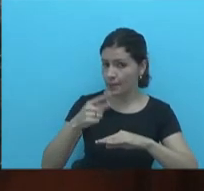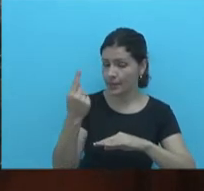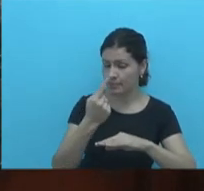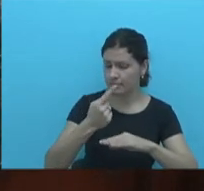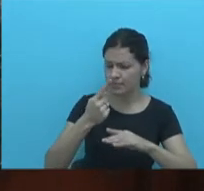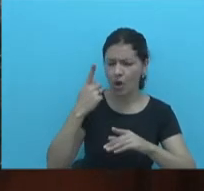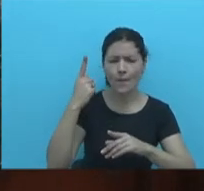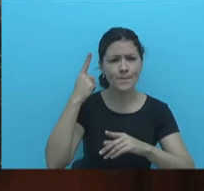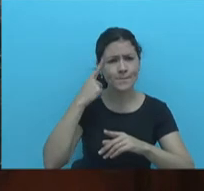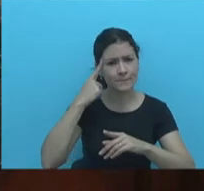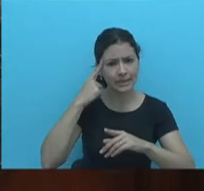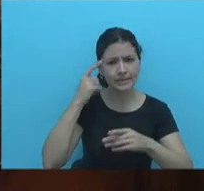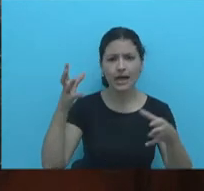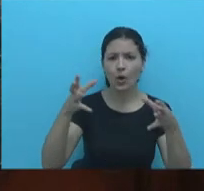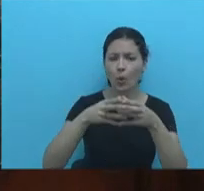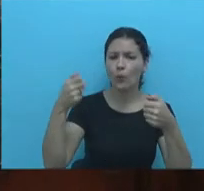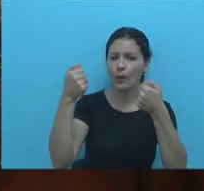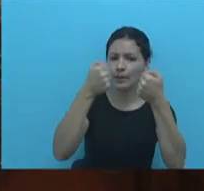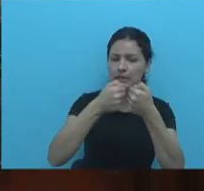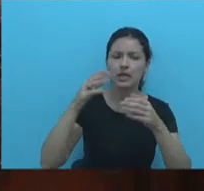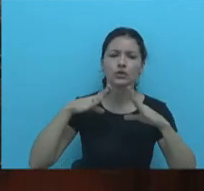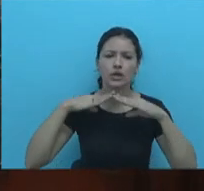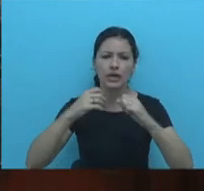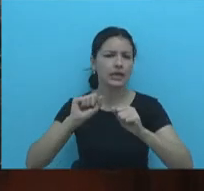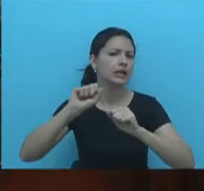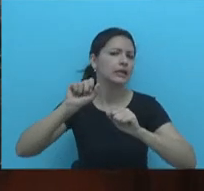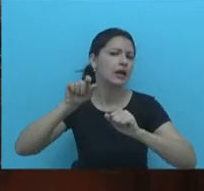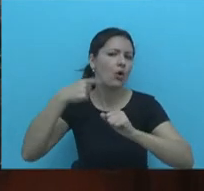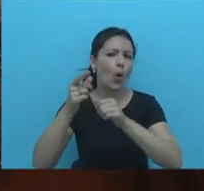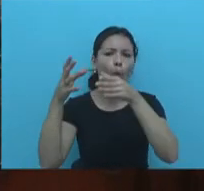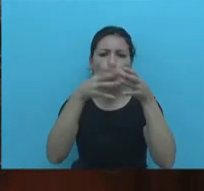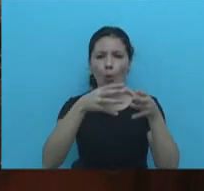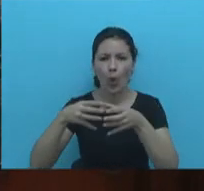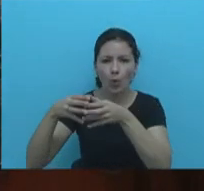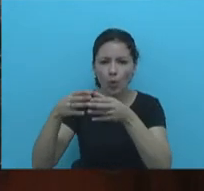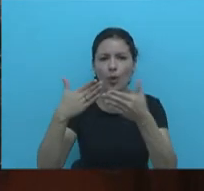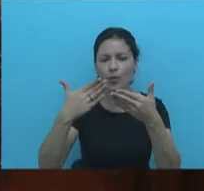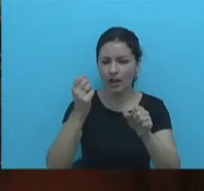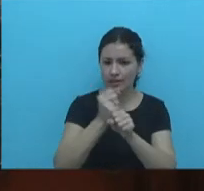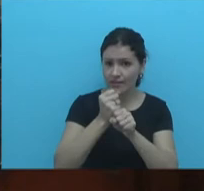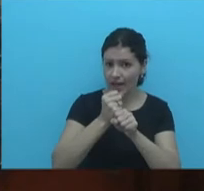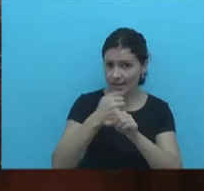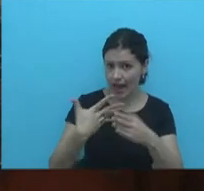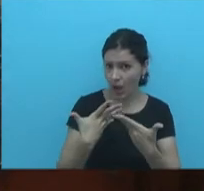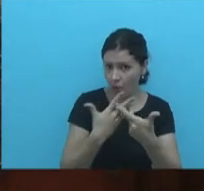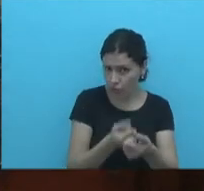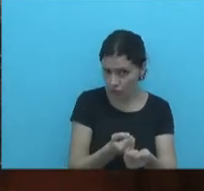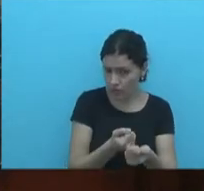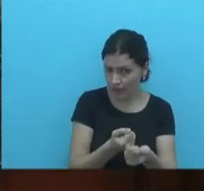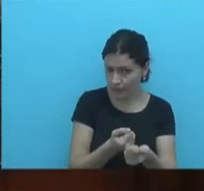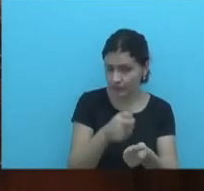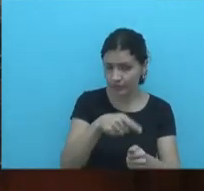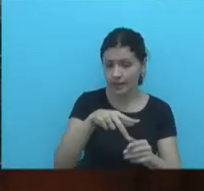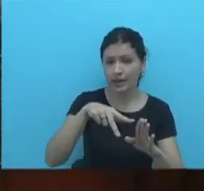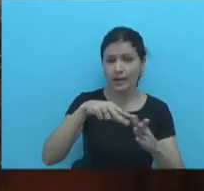coordinar acciones con los ministerios, secretarías o subsecretarías u otras que puedan encontrarse involucradas en el abordaje de la problemática